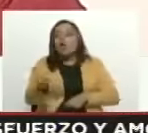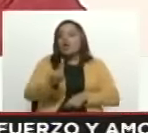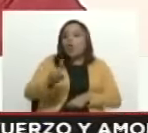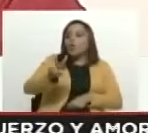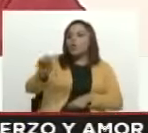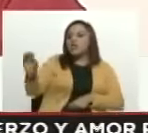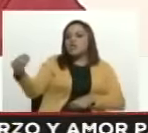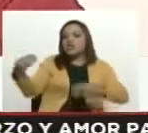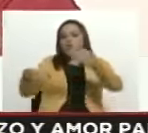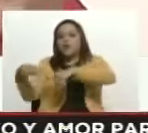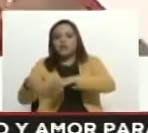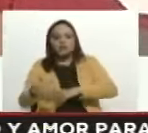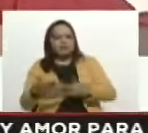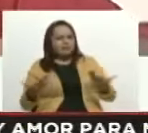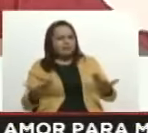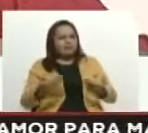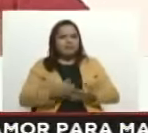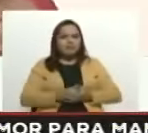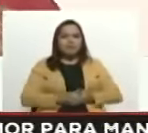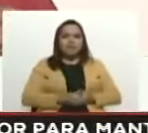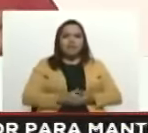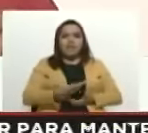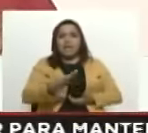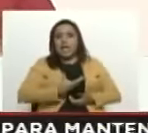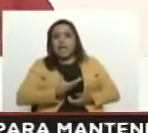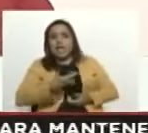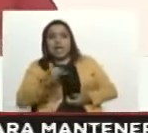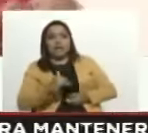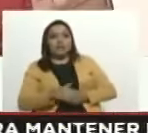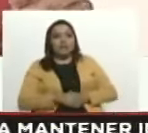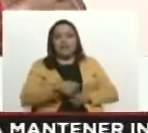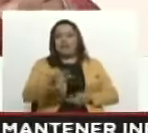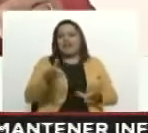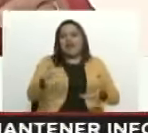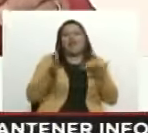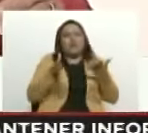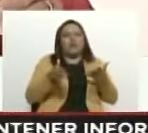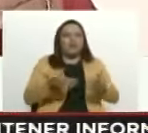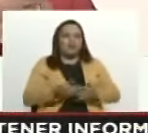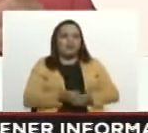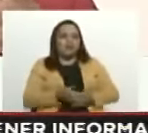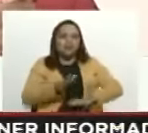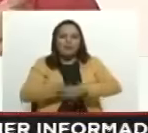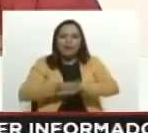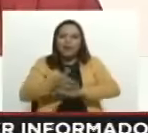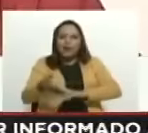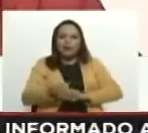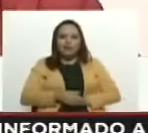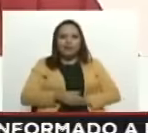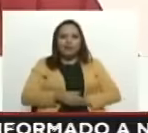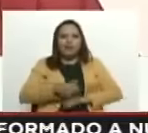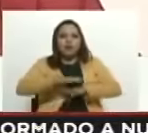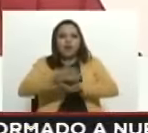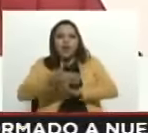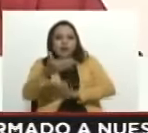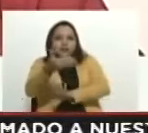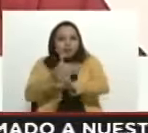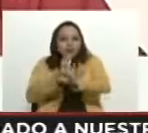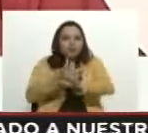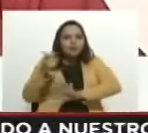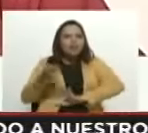50. Y el alcalde dice, no, a ella no. ¿Sabe por qué? Porque ahí lo que estaban tratando era de